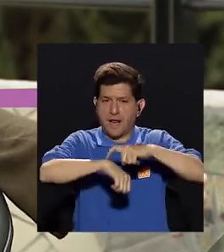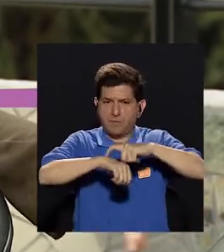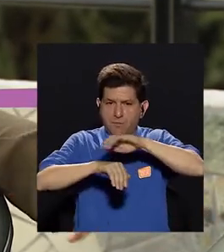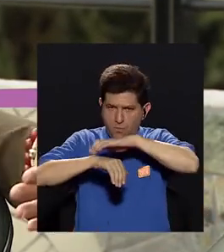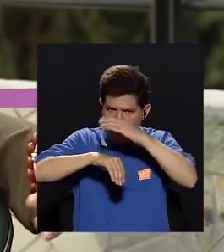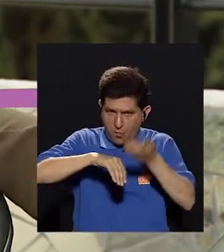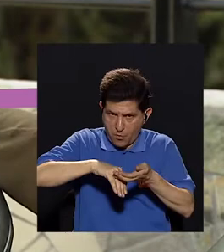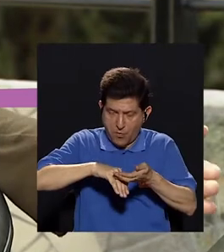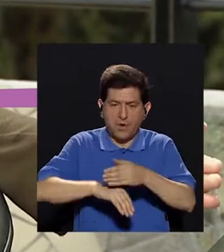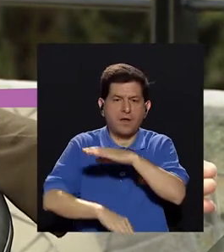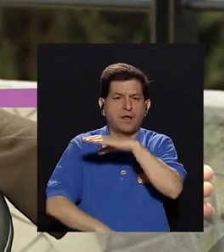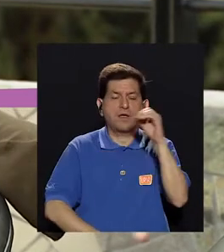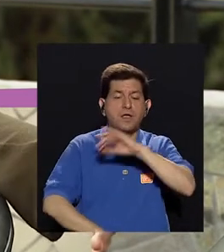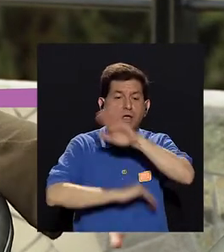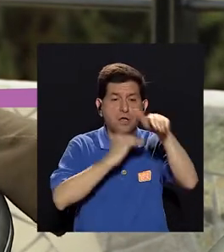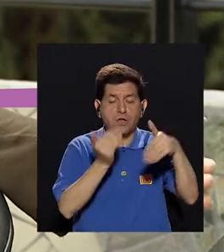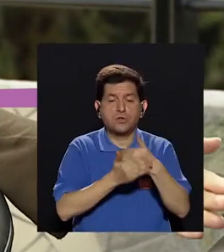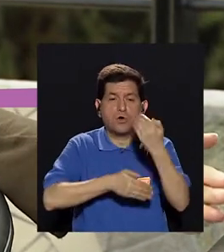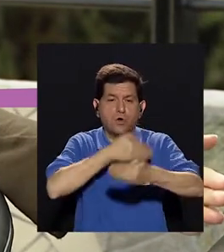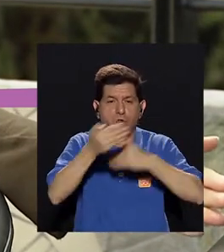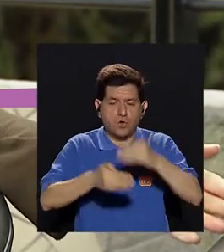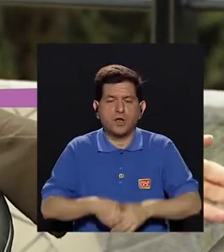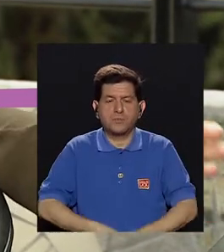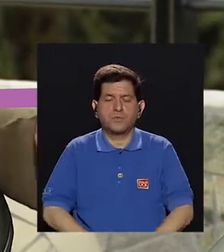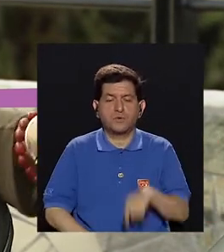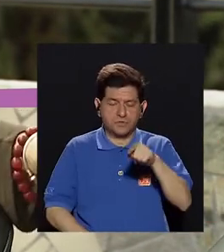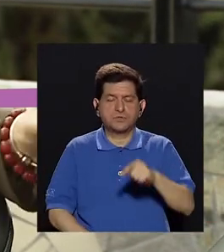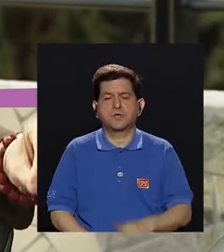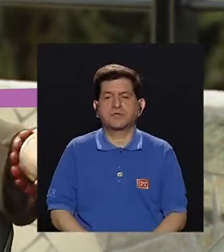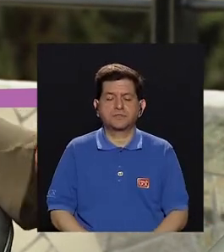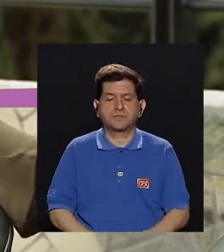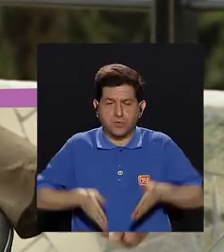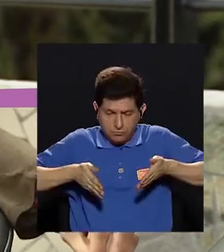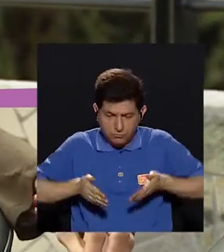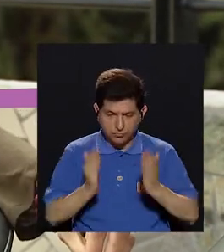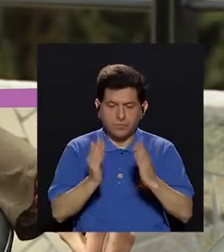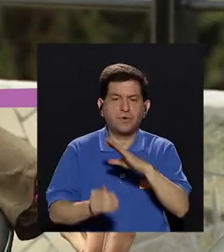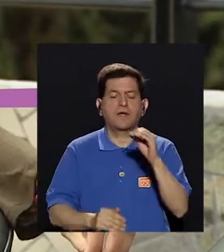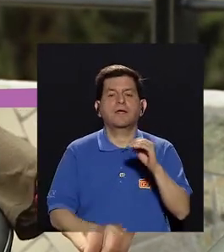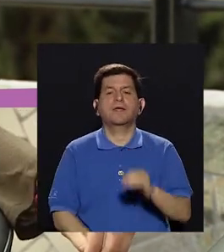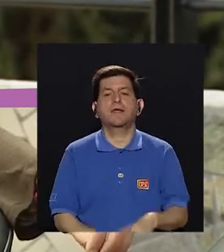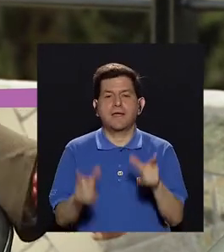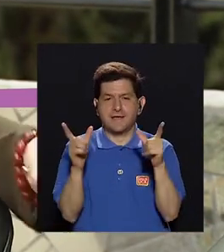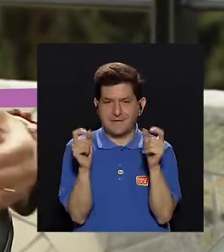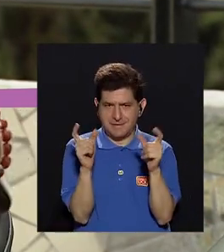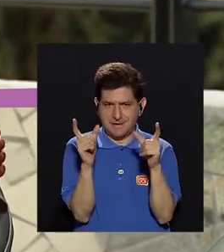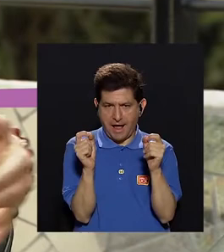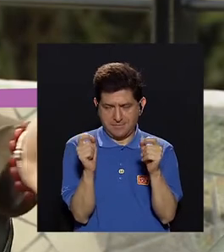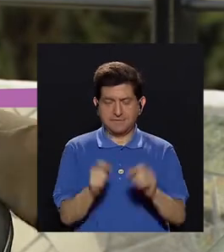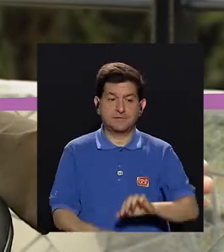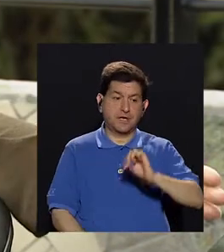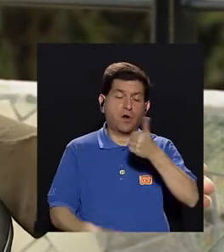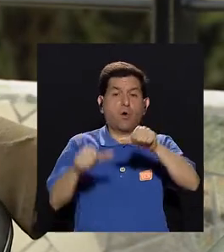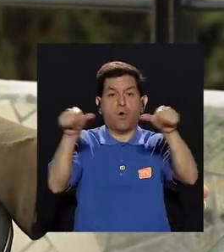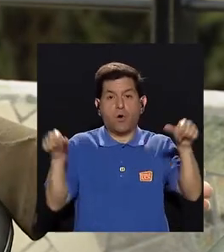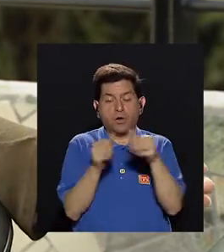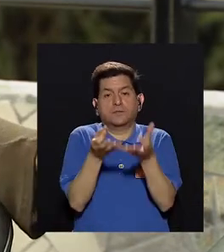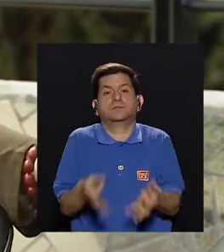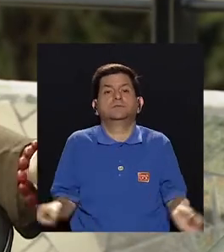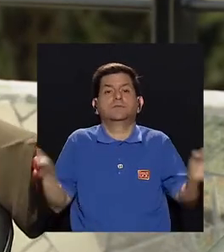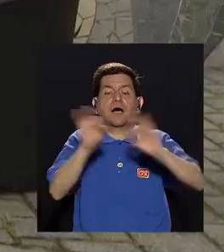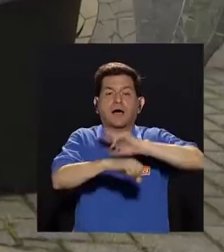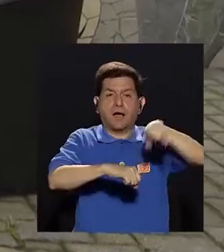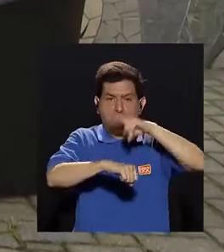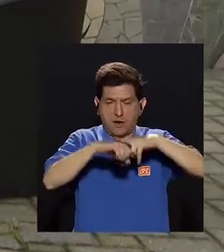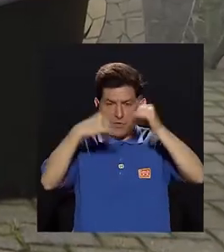embarazo y lo que tiene que ver con todo lo de la maternidad, y finalmente lo que tiene que ver con cáncer, que es otra gran área y